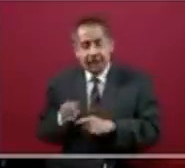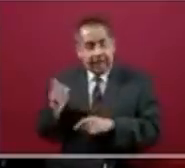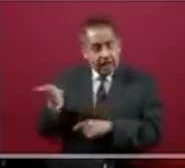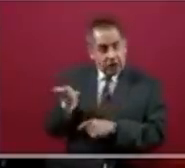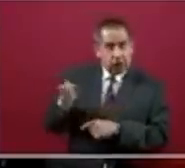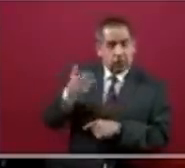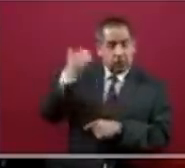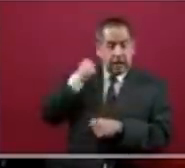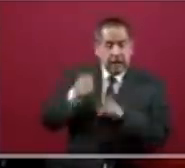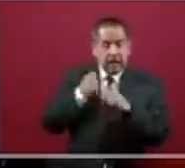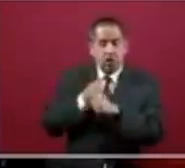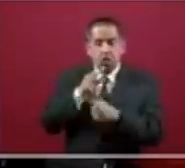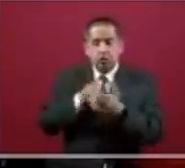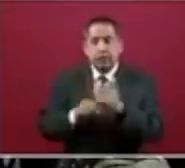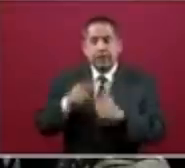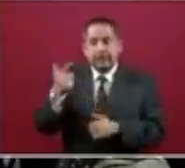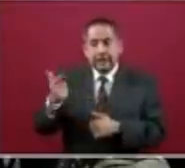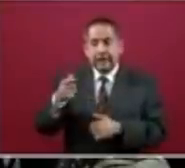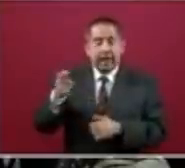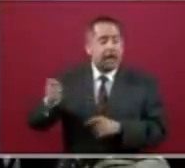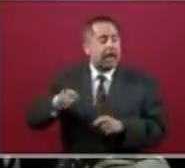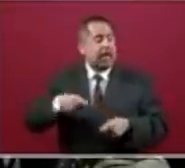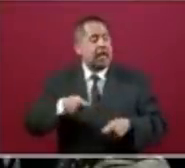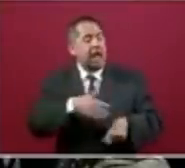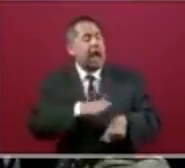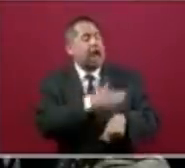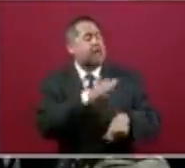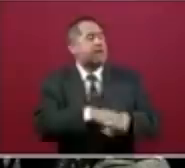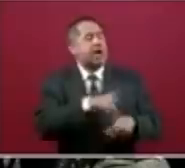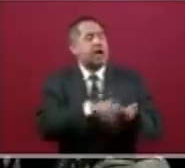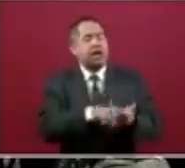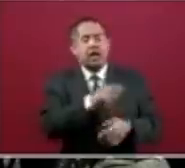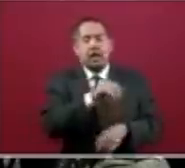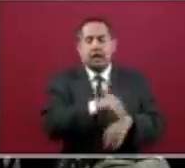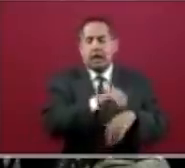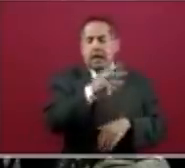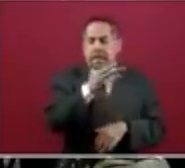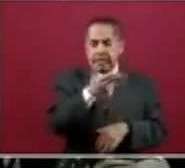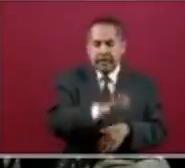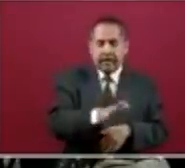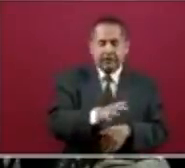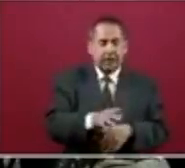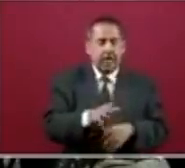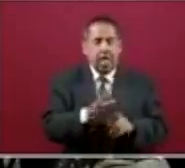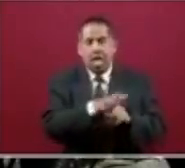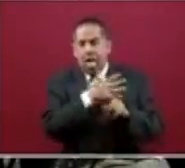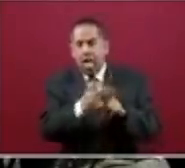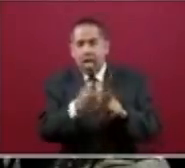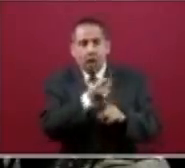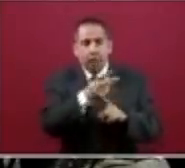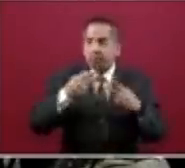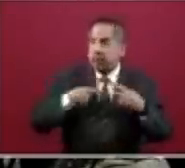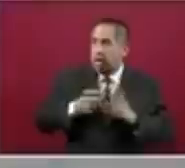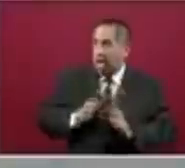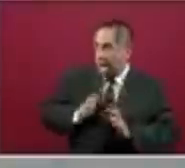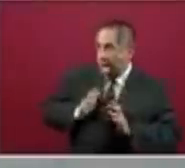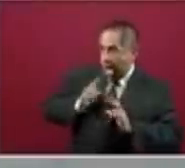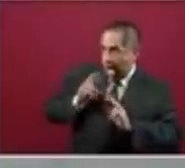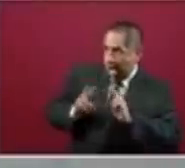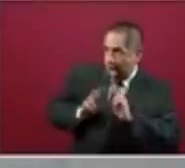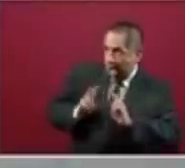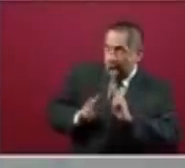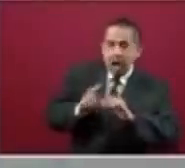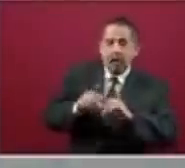en Estados Unidos dieron una calificación de 10 y sedujeron a muchos inversionistas a que el